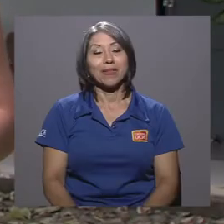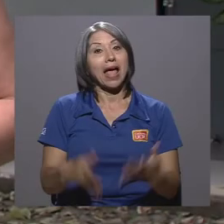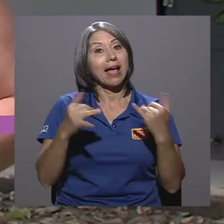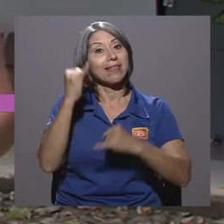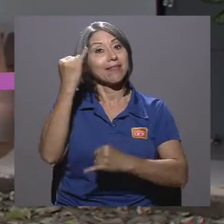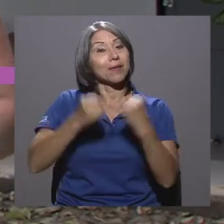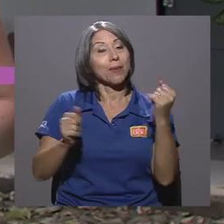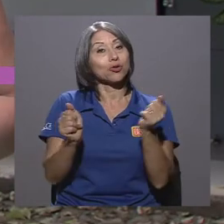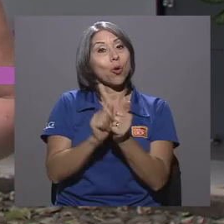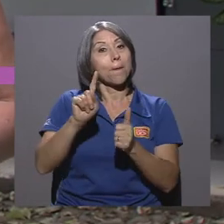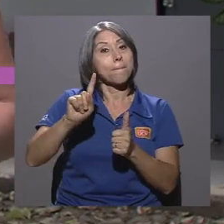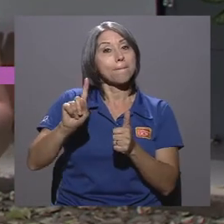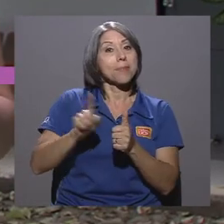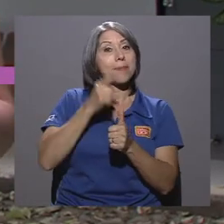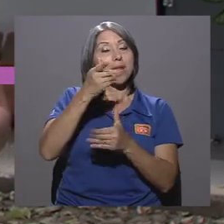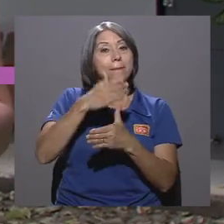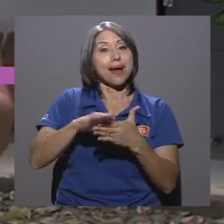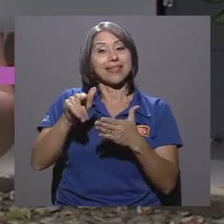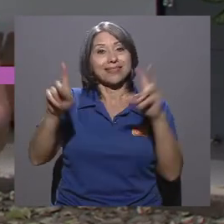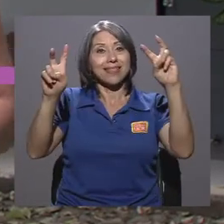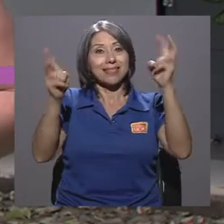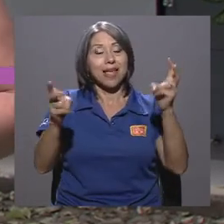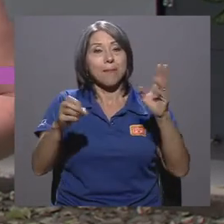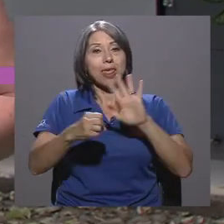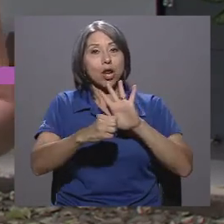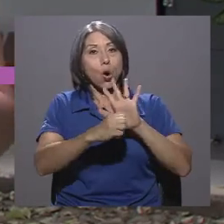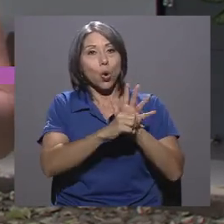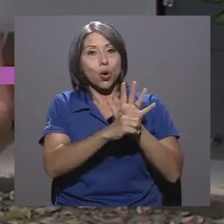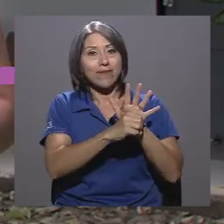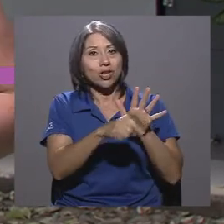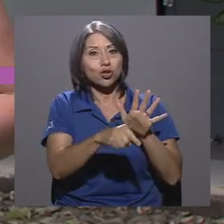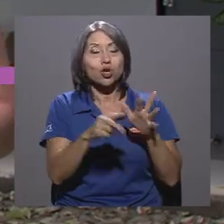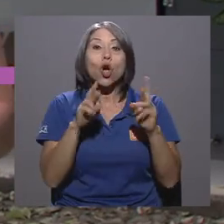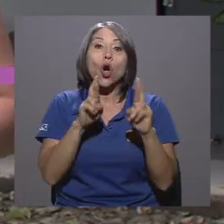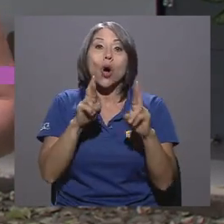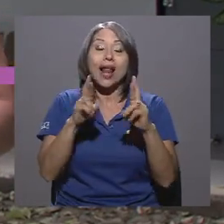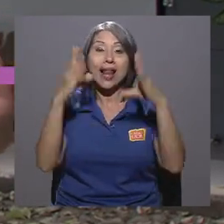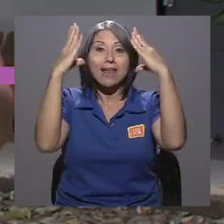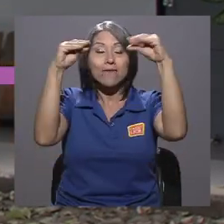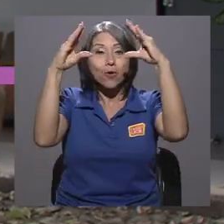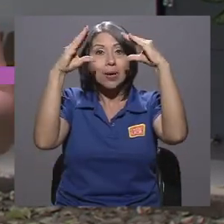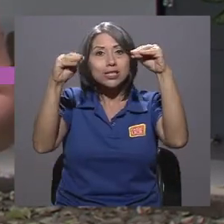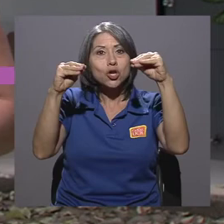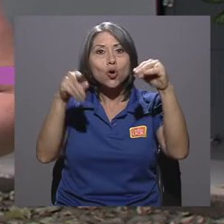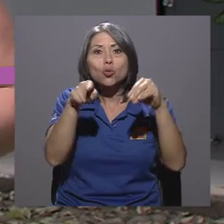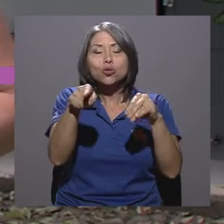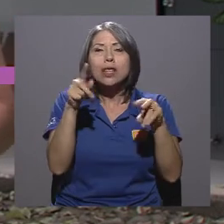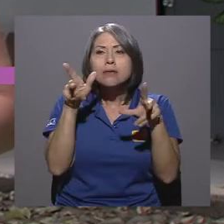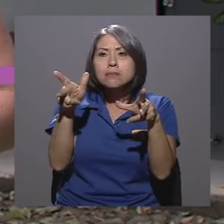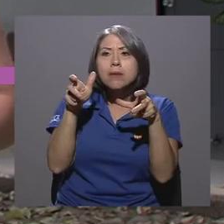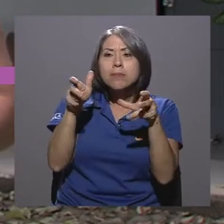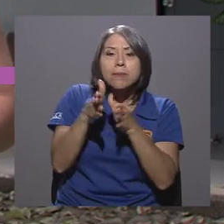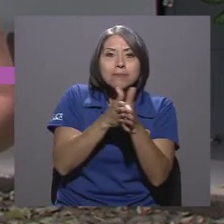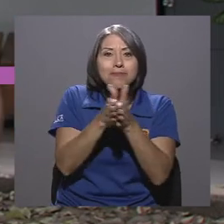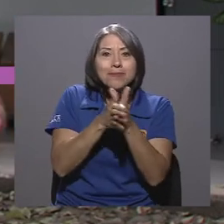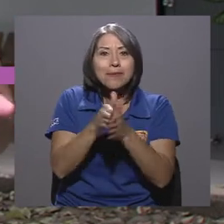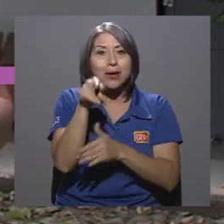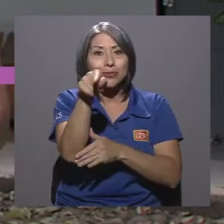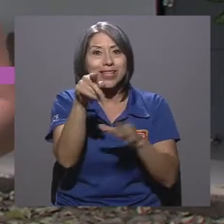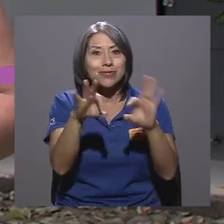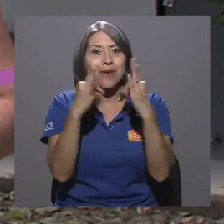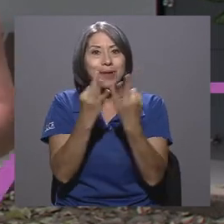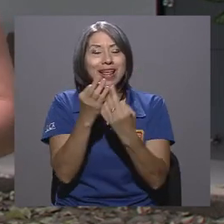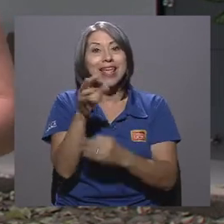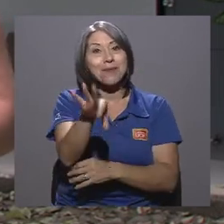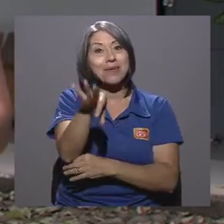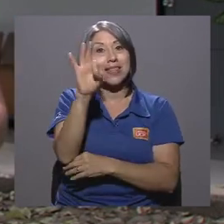Aquí terminamos con la primera parte de este tema del coronavirus. Ojalá la información haya sido pues de utilidad para usted y su familia. Lo invitamos a